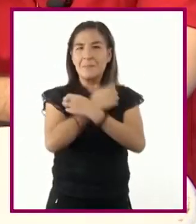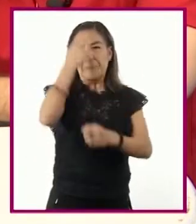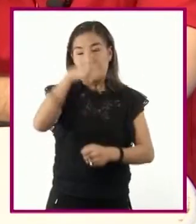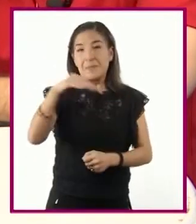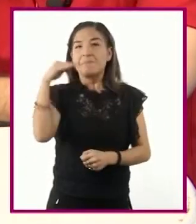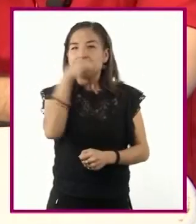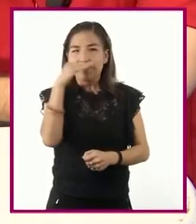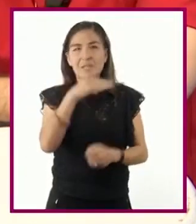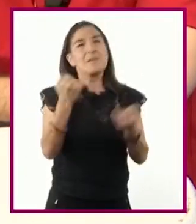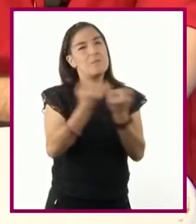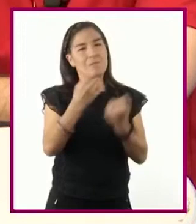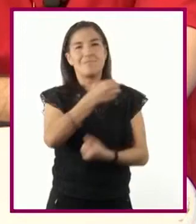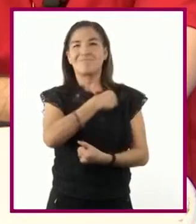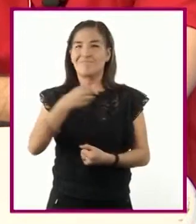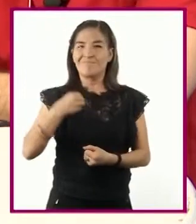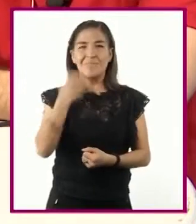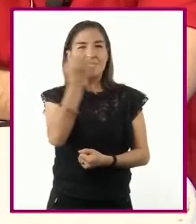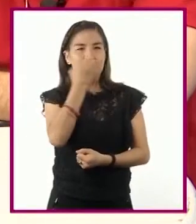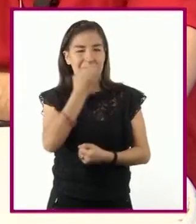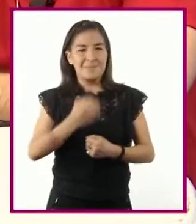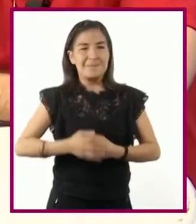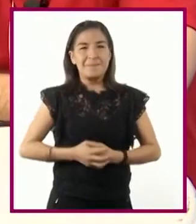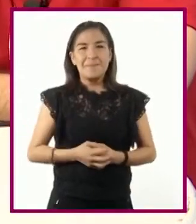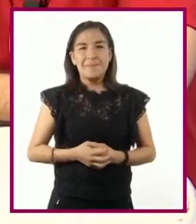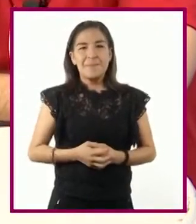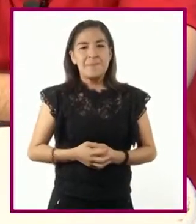gratuita y obligatoria.